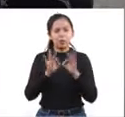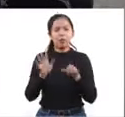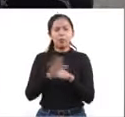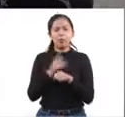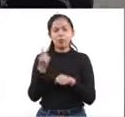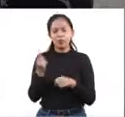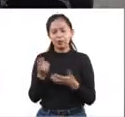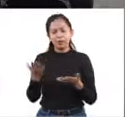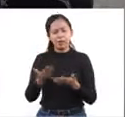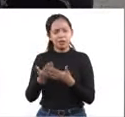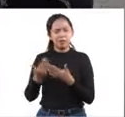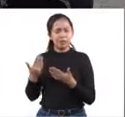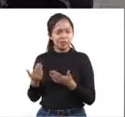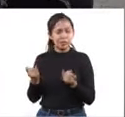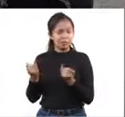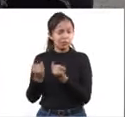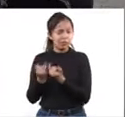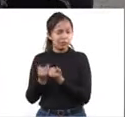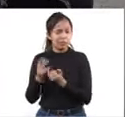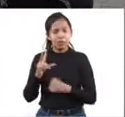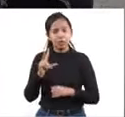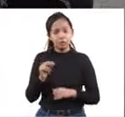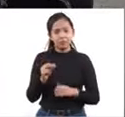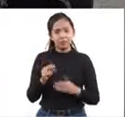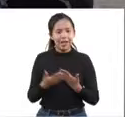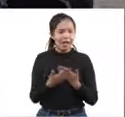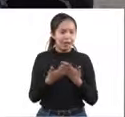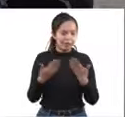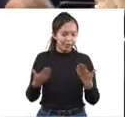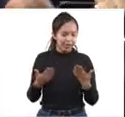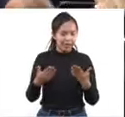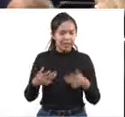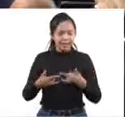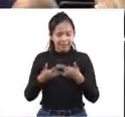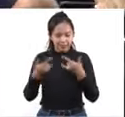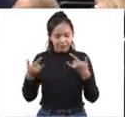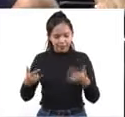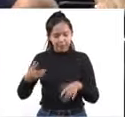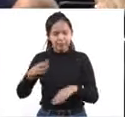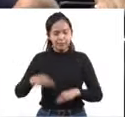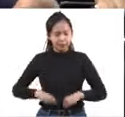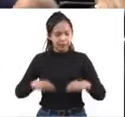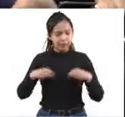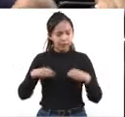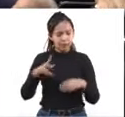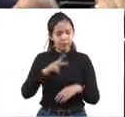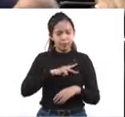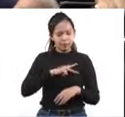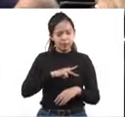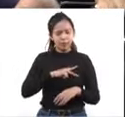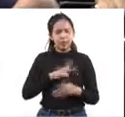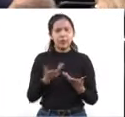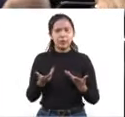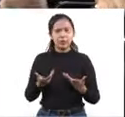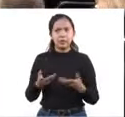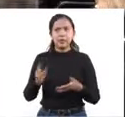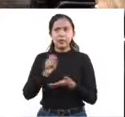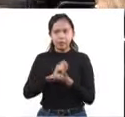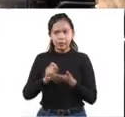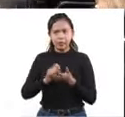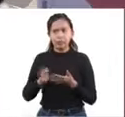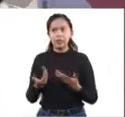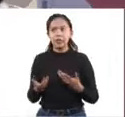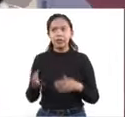que comparte las historias de nosotros, de nuestras vidas, lo que significa regresar a México después de tantos años de